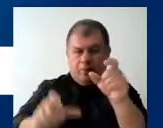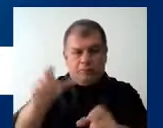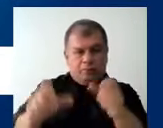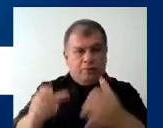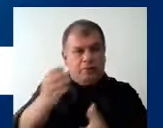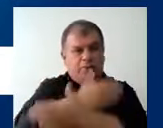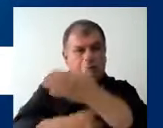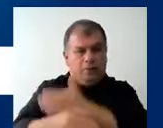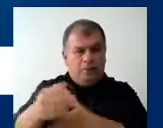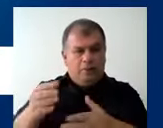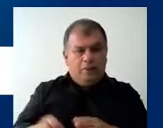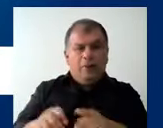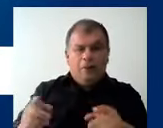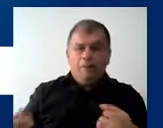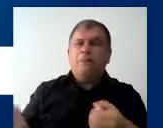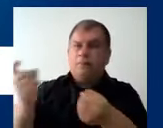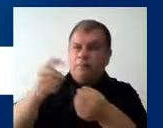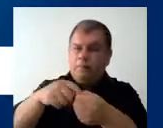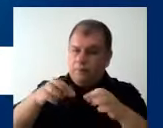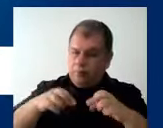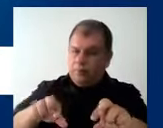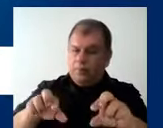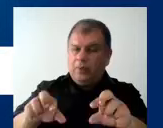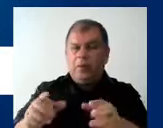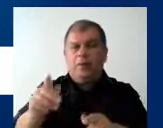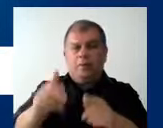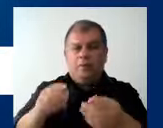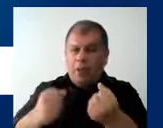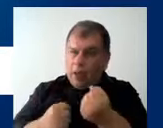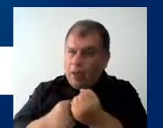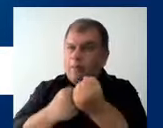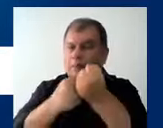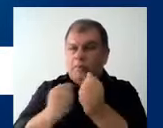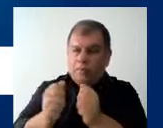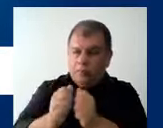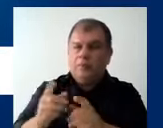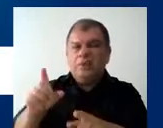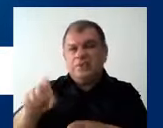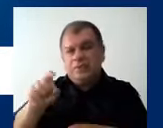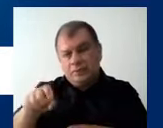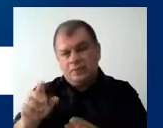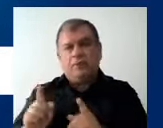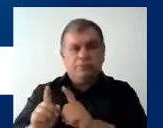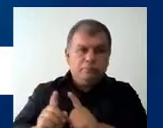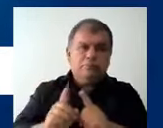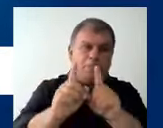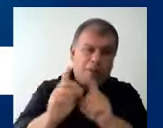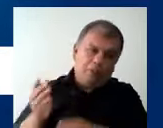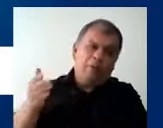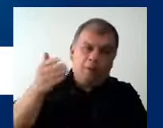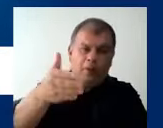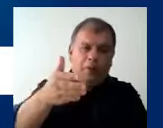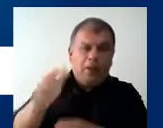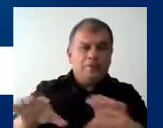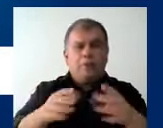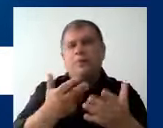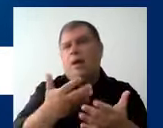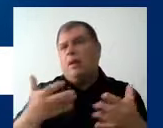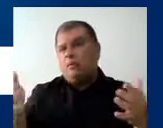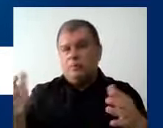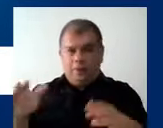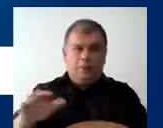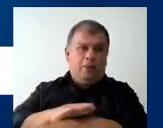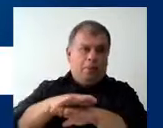también el permitir la participación de las personas de apoyo que requieran las personas cuando van a realizar algún tipo de